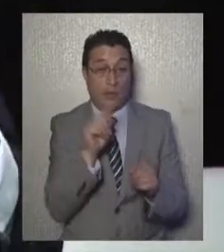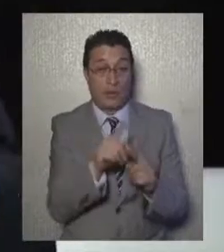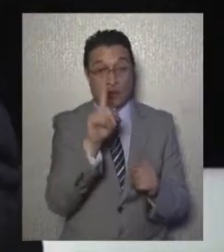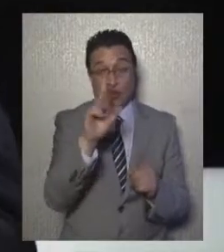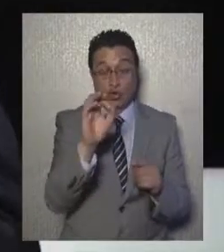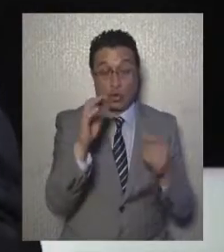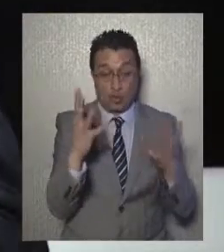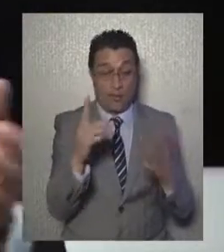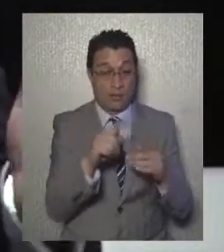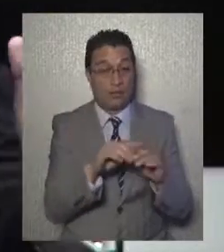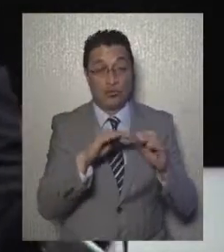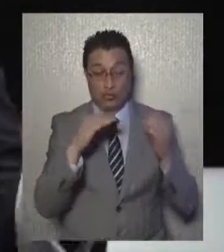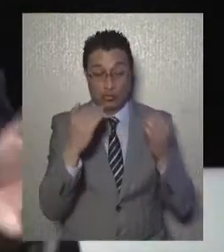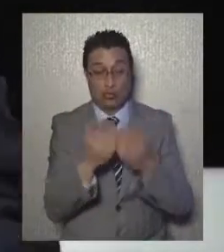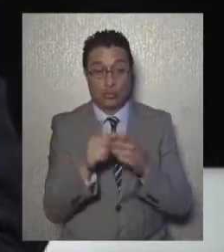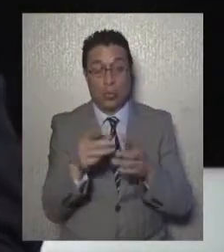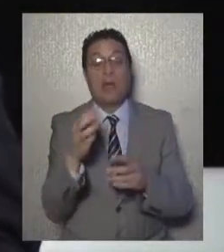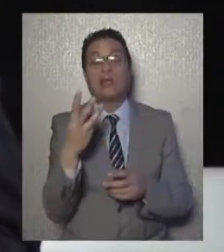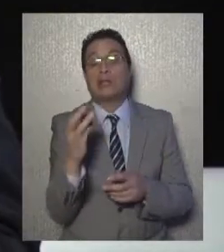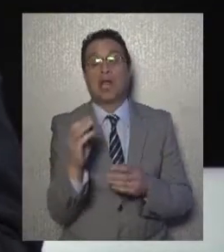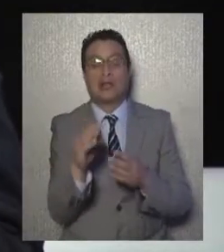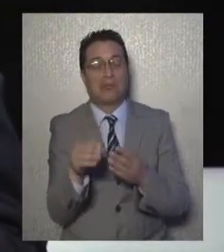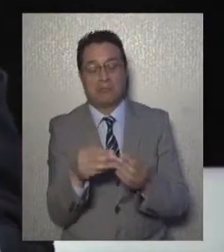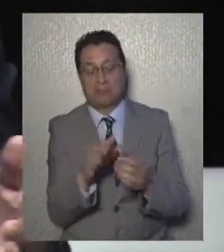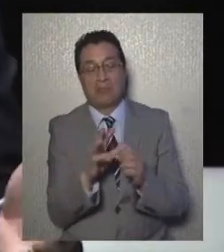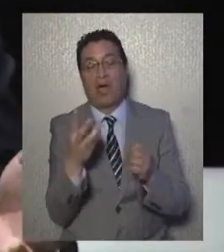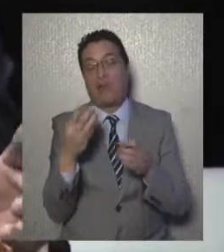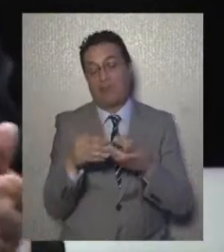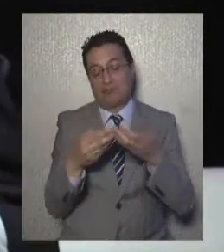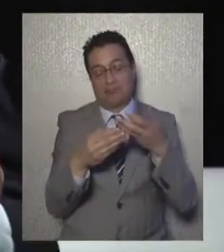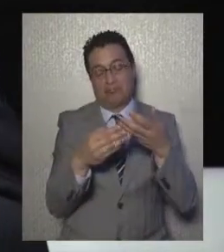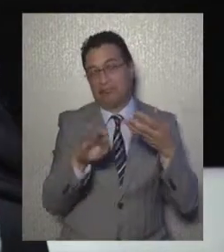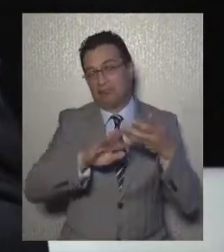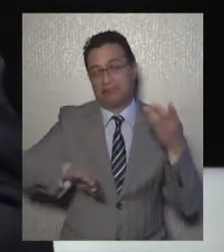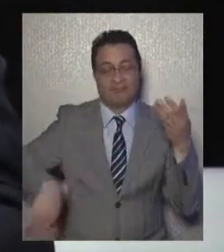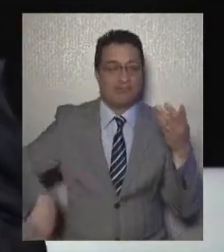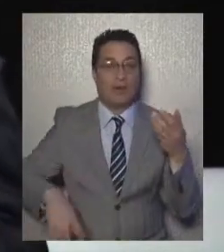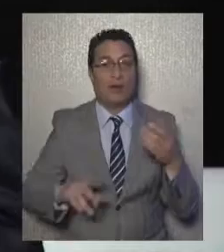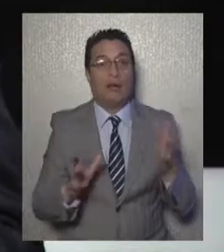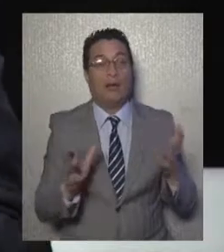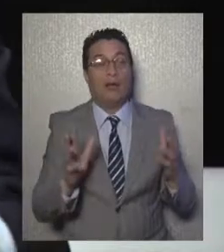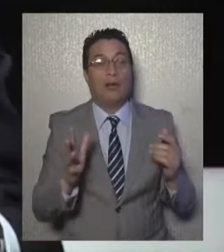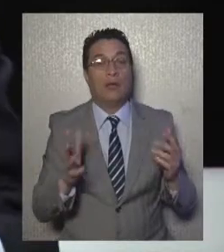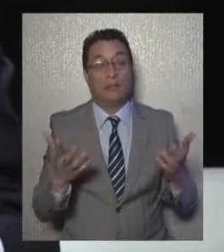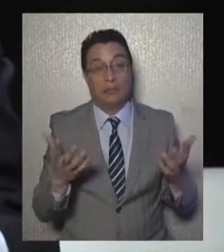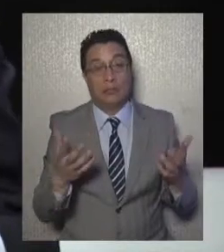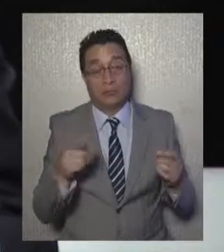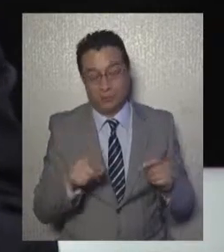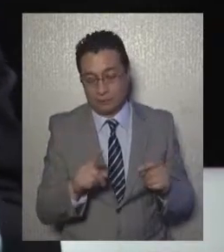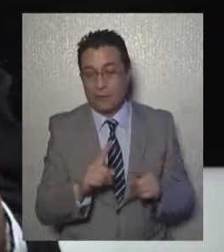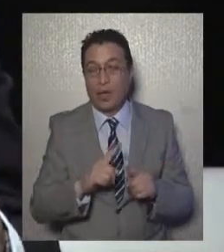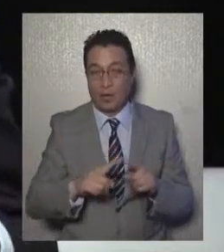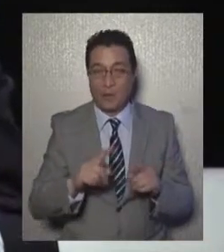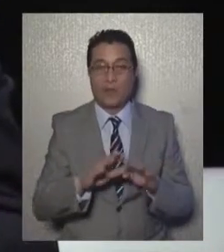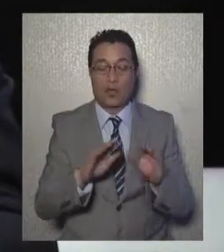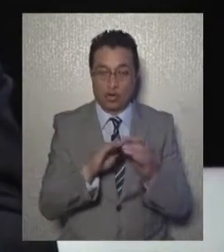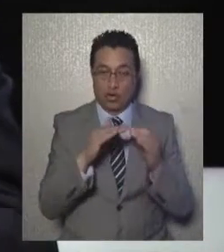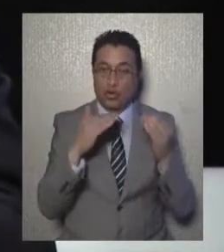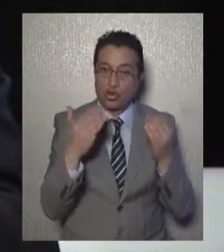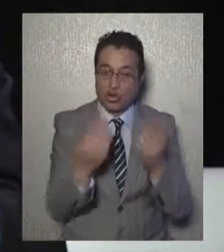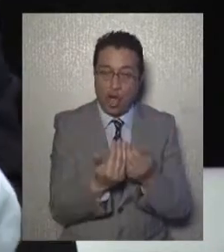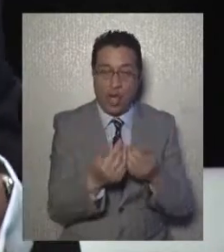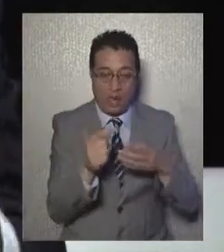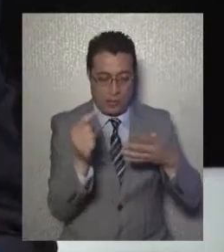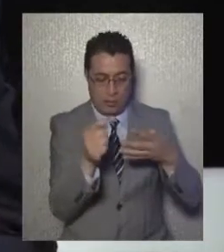medidas diga, ah, mira, hago 30 y el resto. Si fueran 30, habríamos propuesto 30. O sea, todas,